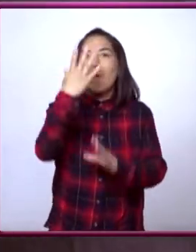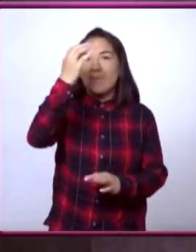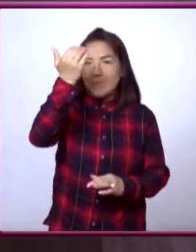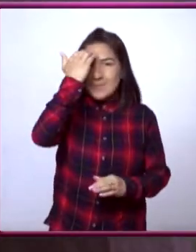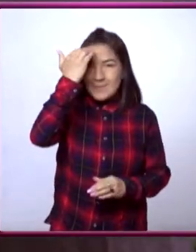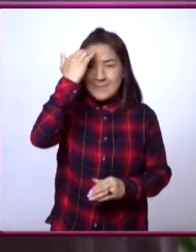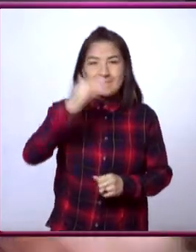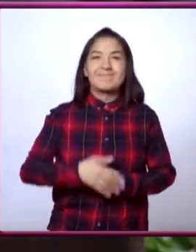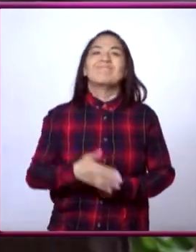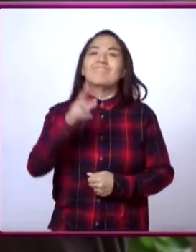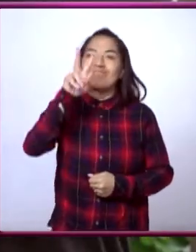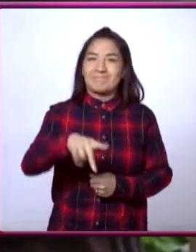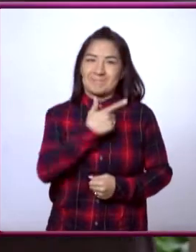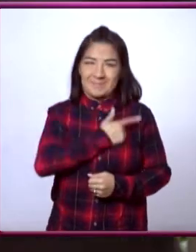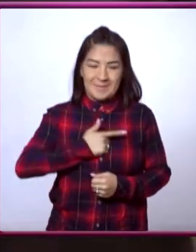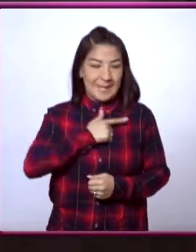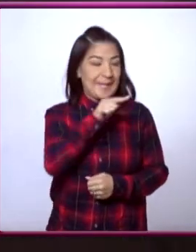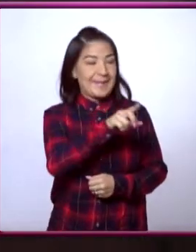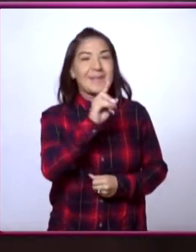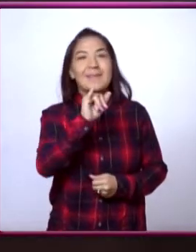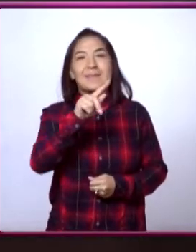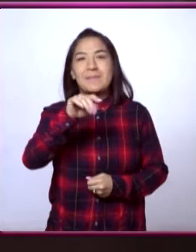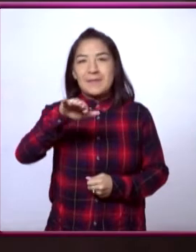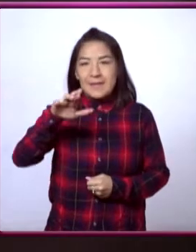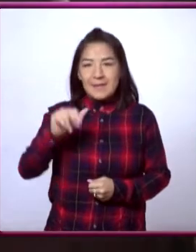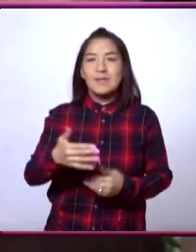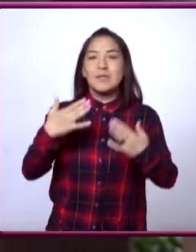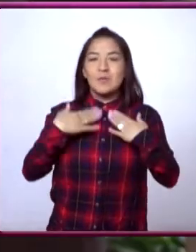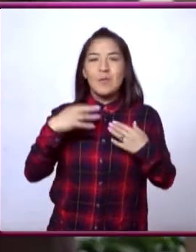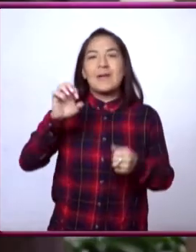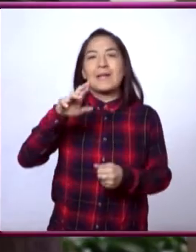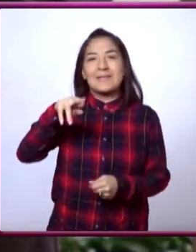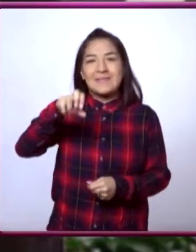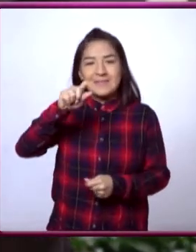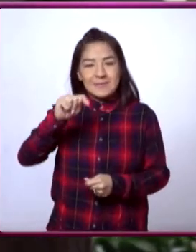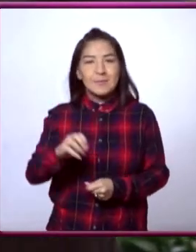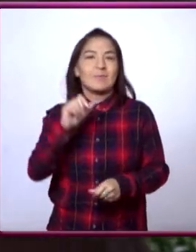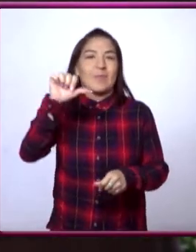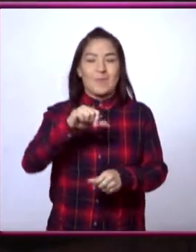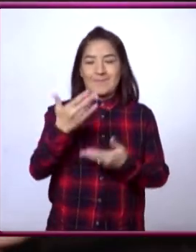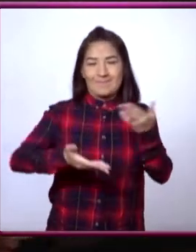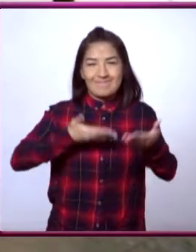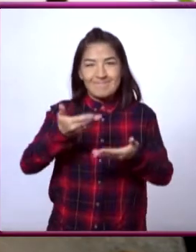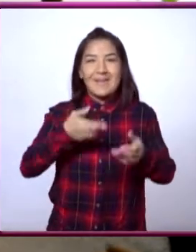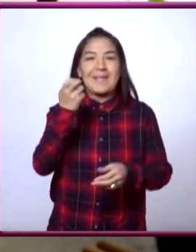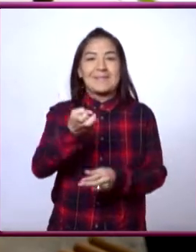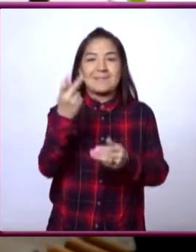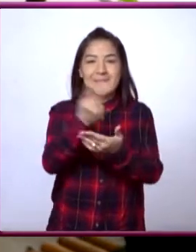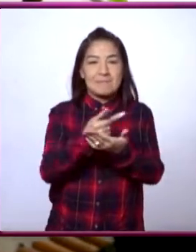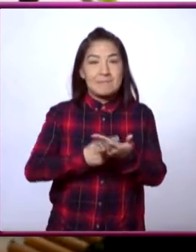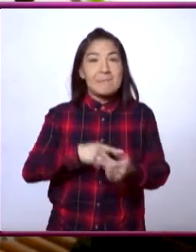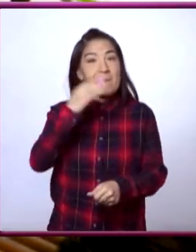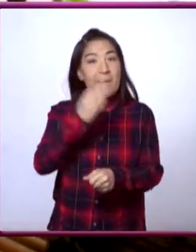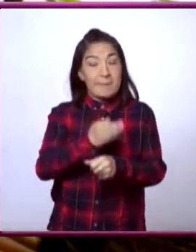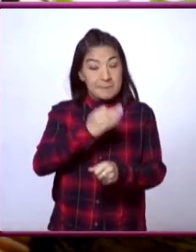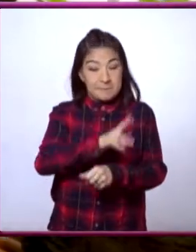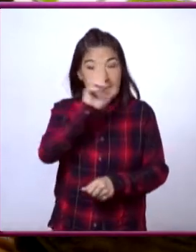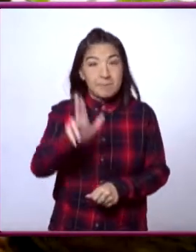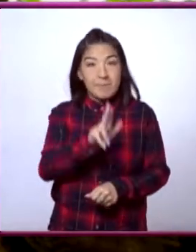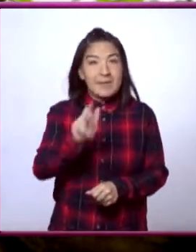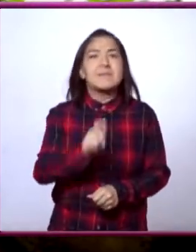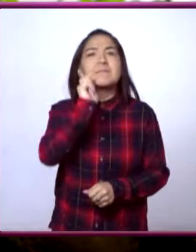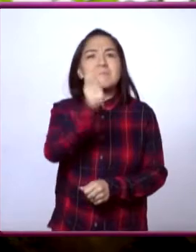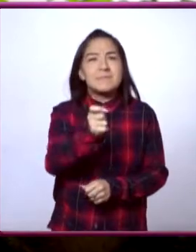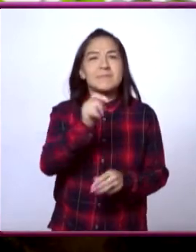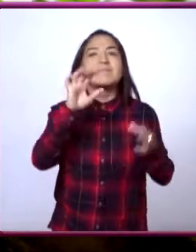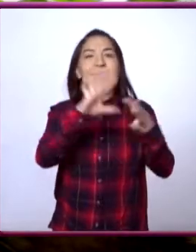verdad, muy contentos, Didmara Nader y yo, Ernesto Tejeda, de compartir con ustedes este programa. El recorrido de este martes inicia